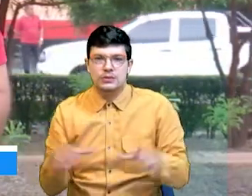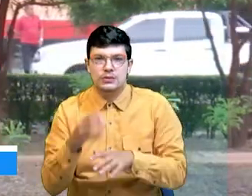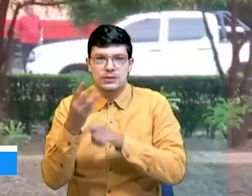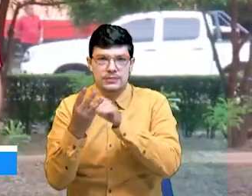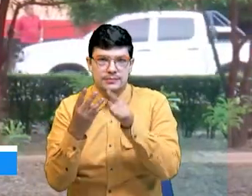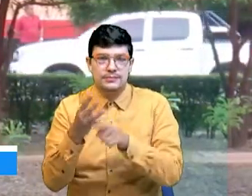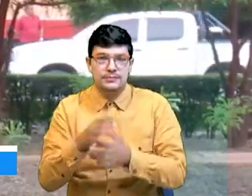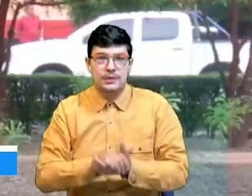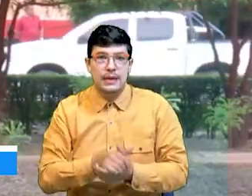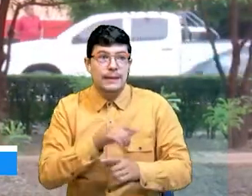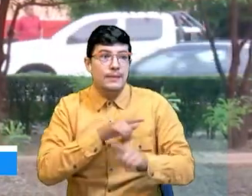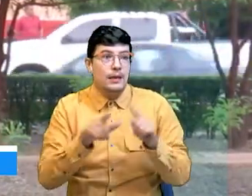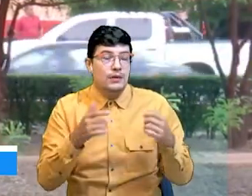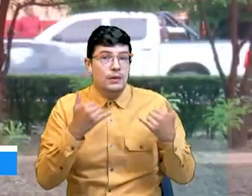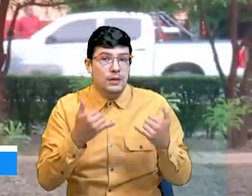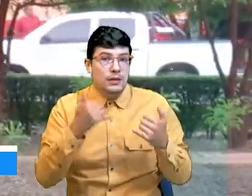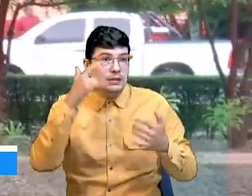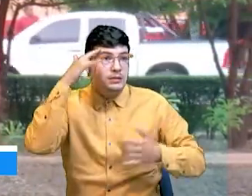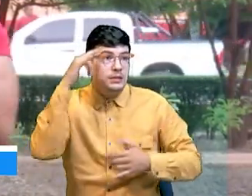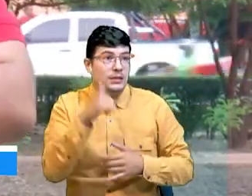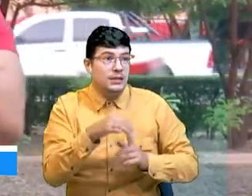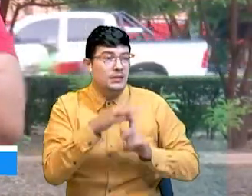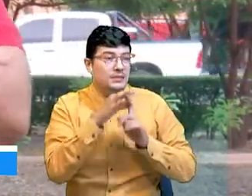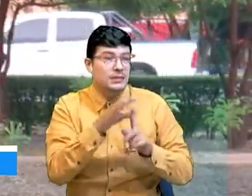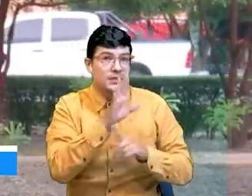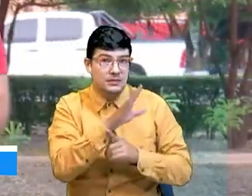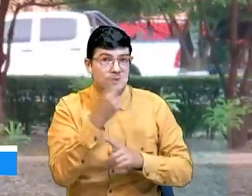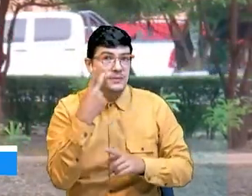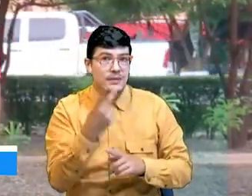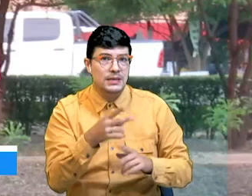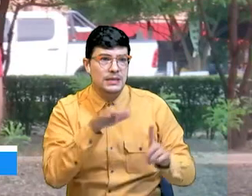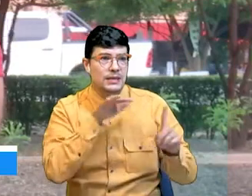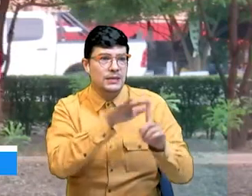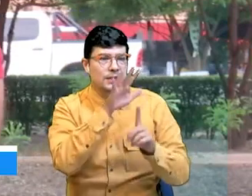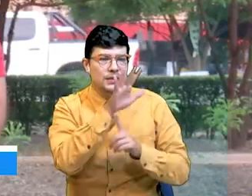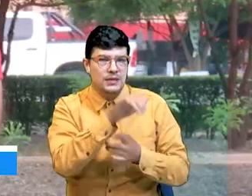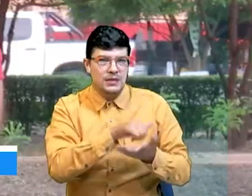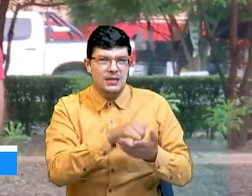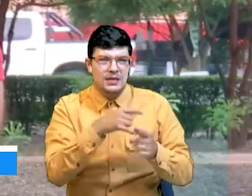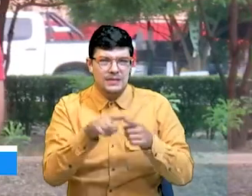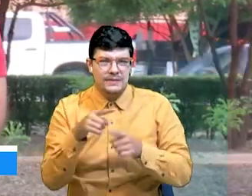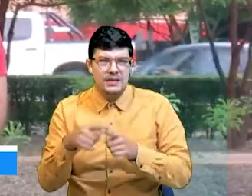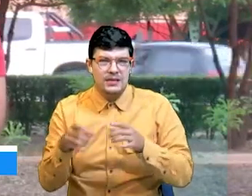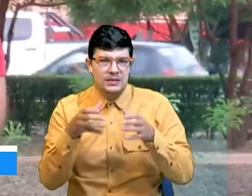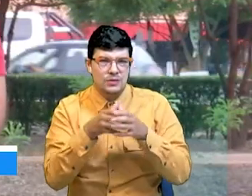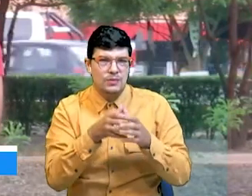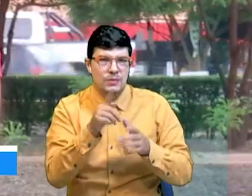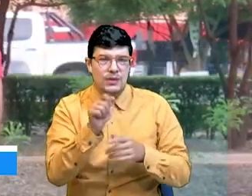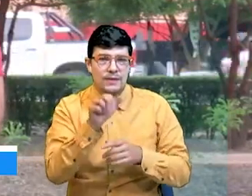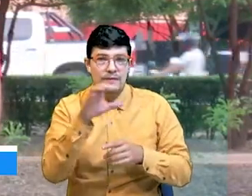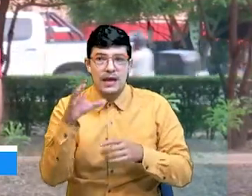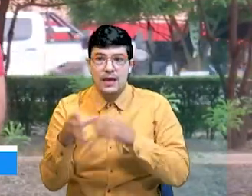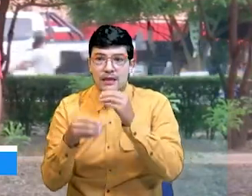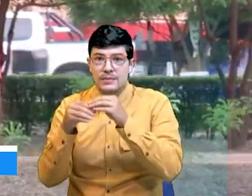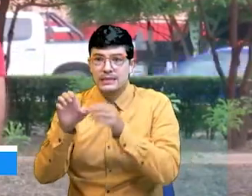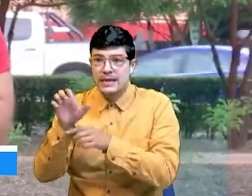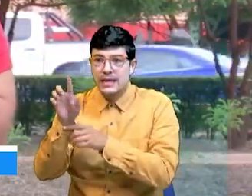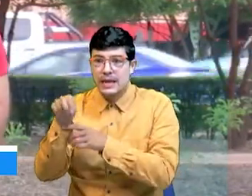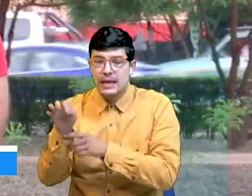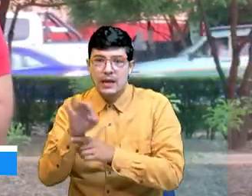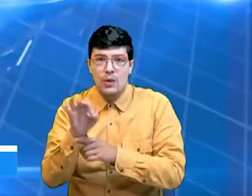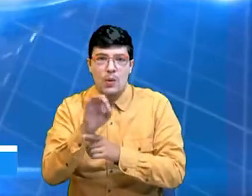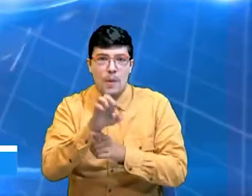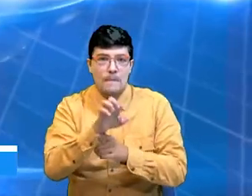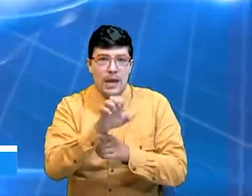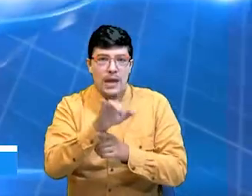hechos, pero se presume, especialmente ante la gran injerencia que tienen las disidencias de la FARC, además del ELN y los